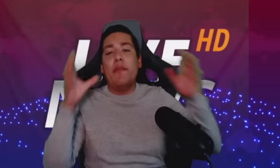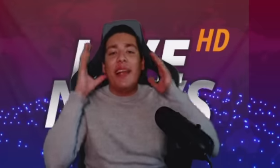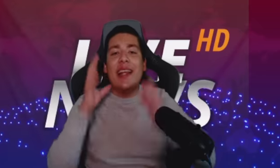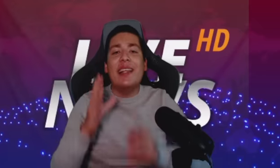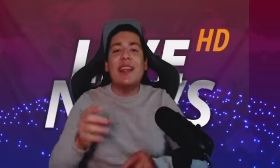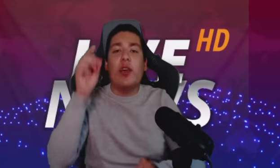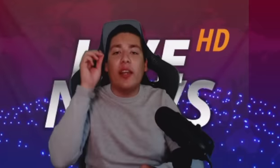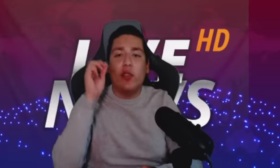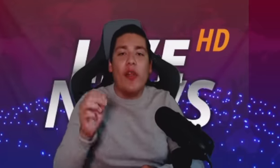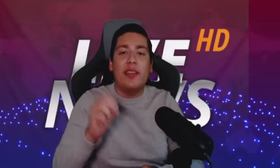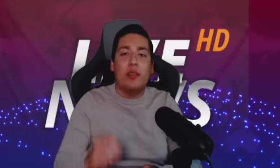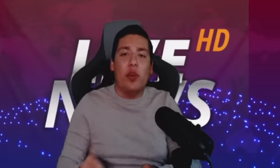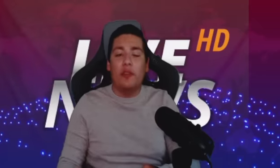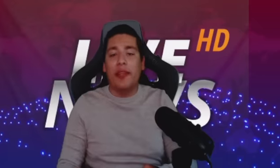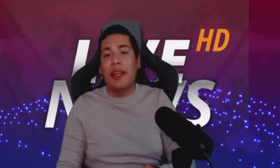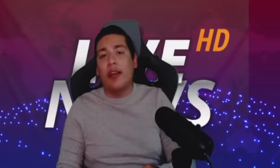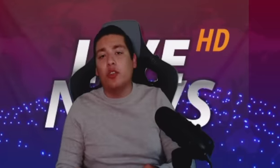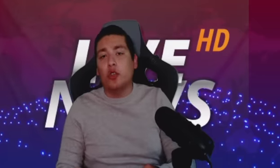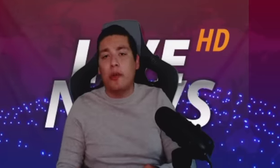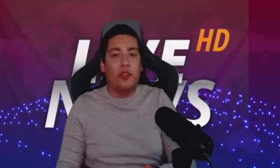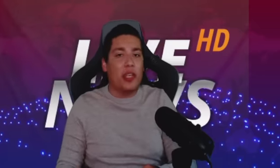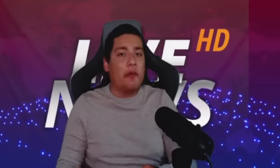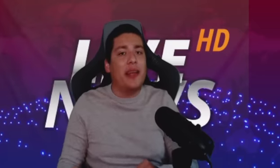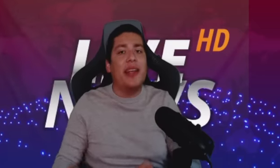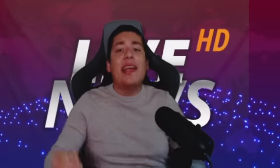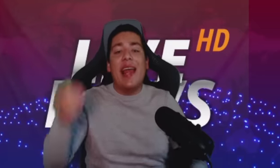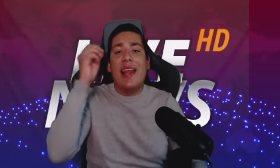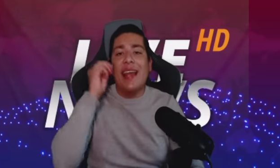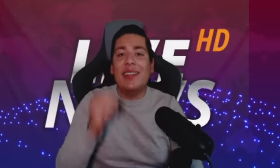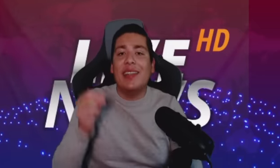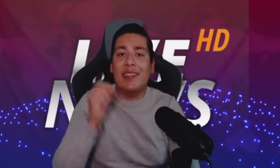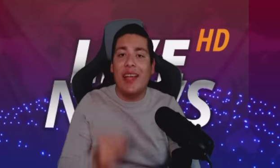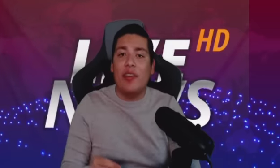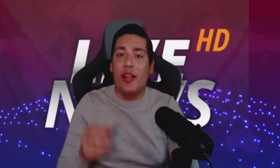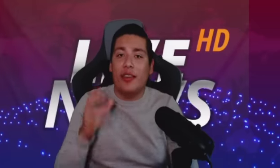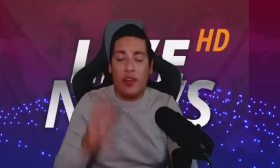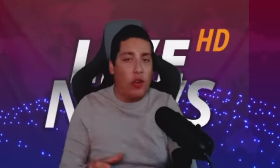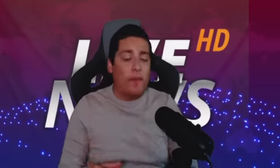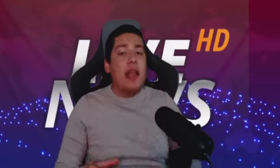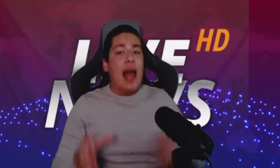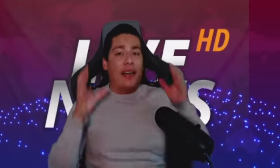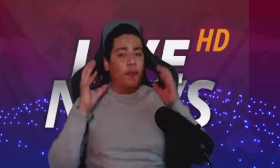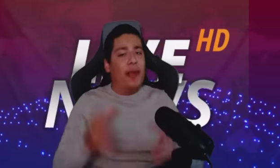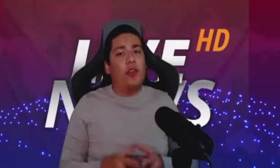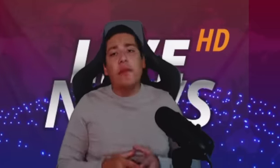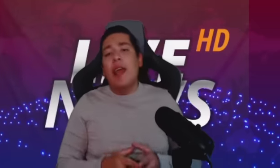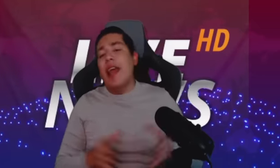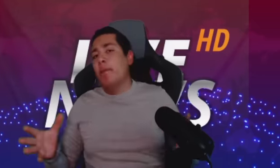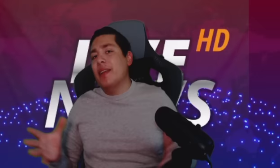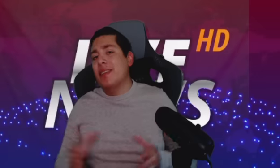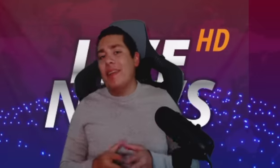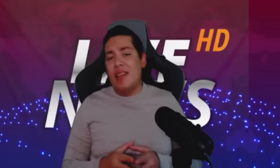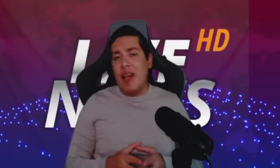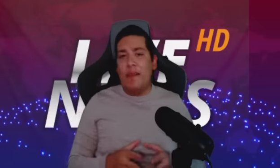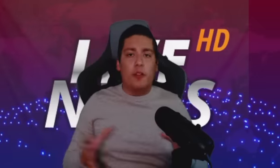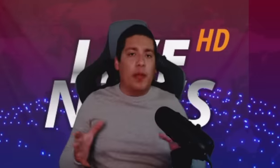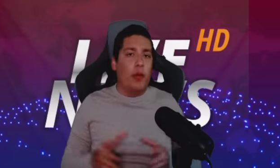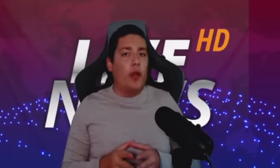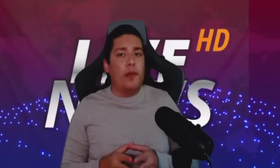imagínense lo que todas y todos los mexicanos tuvimos que vivir en este sexenio del terror al respecto el presidente